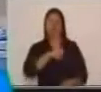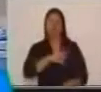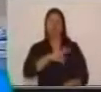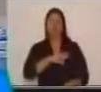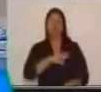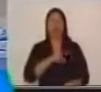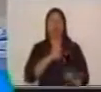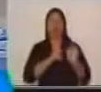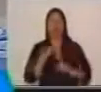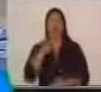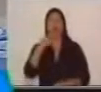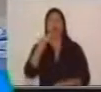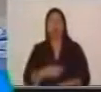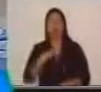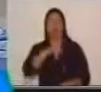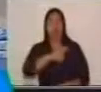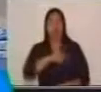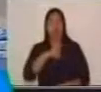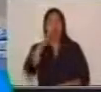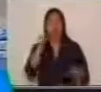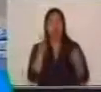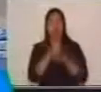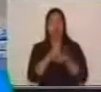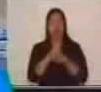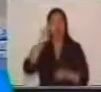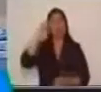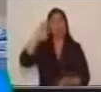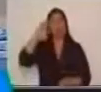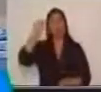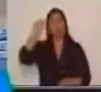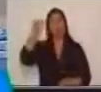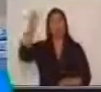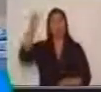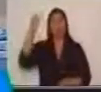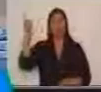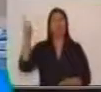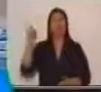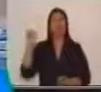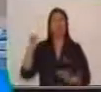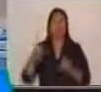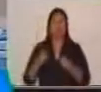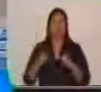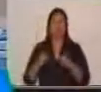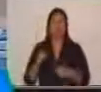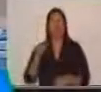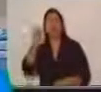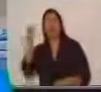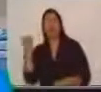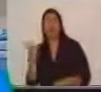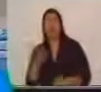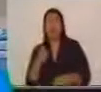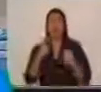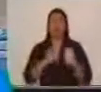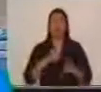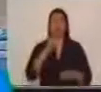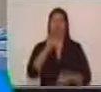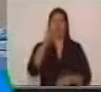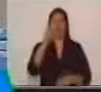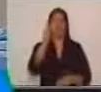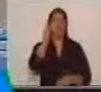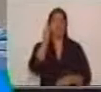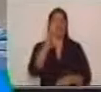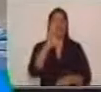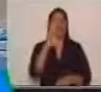y de la realidad de la ciencia ficción, tomó como eje. Edgar Allan Poe va a compartir una época con